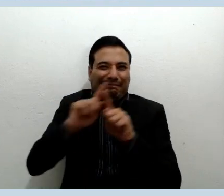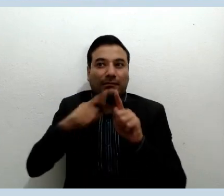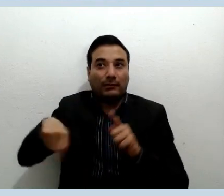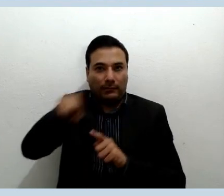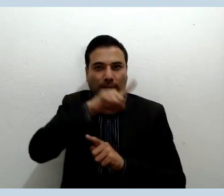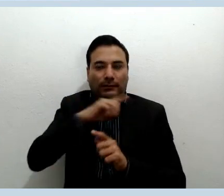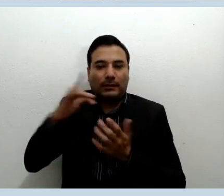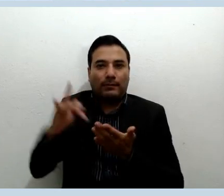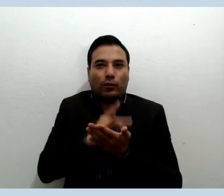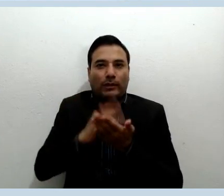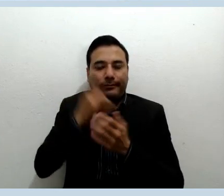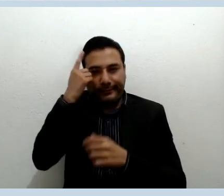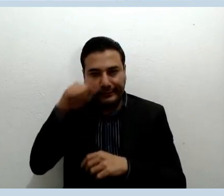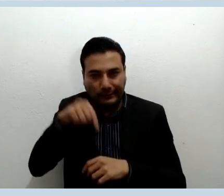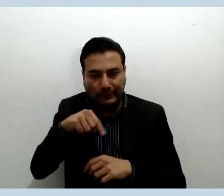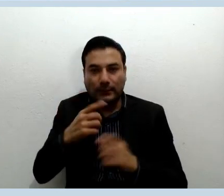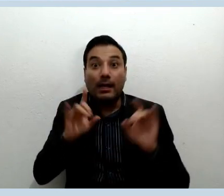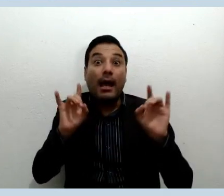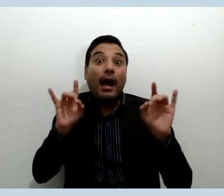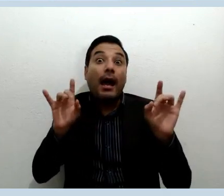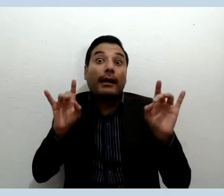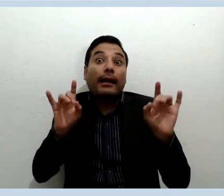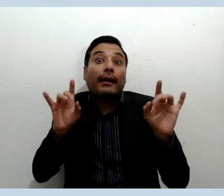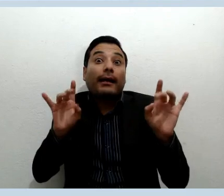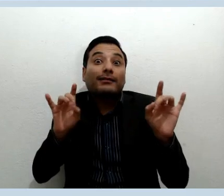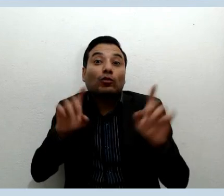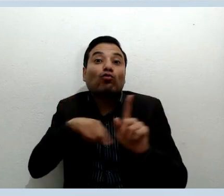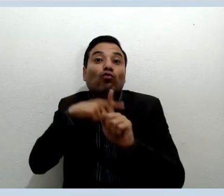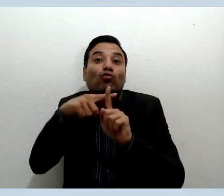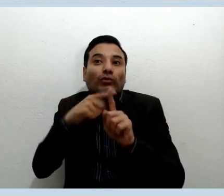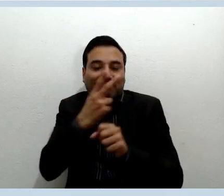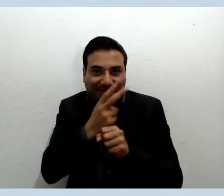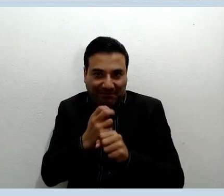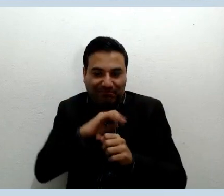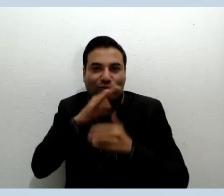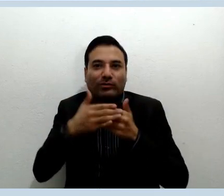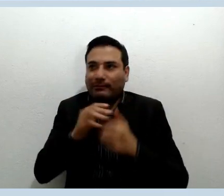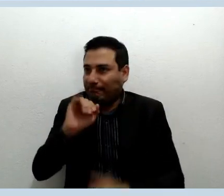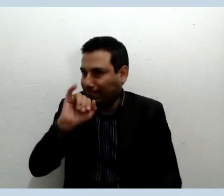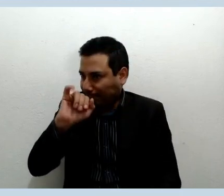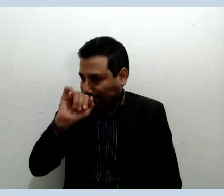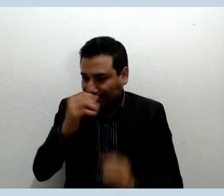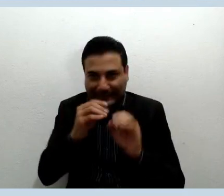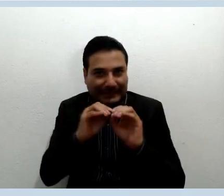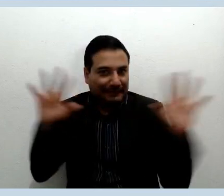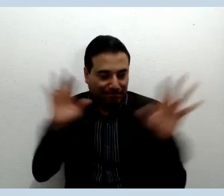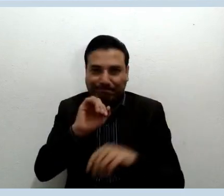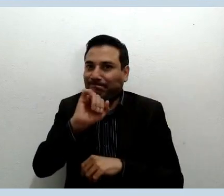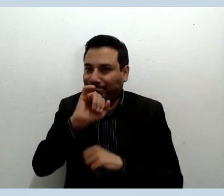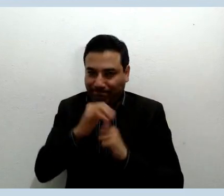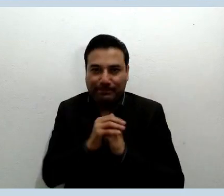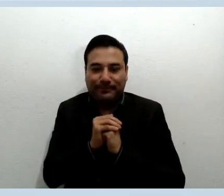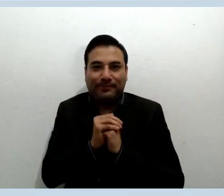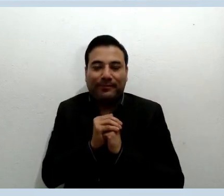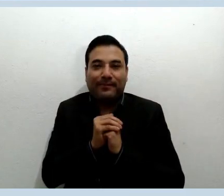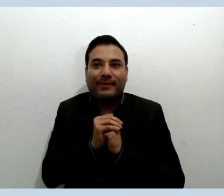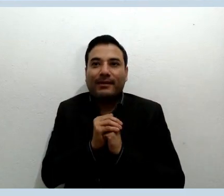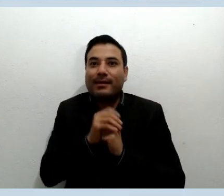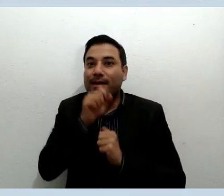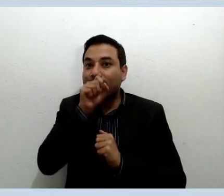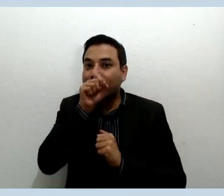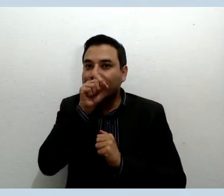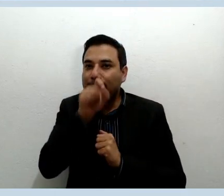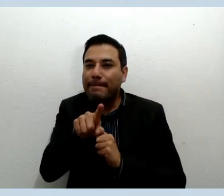posible a Ángeles Cruz sí totalmente Pues yo creo que también pensar